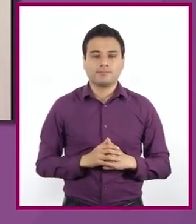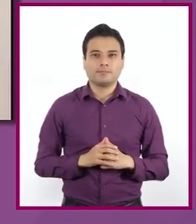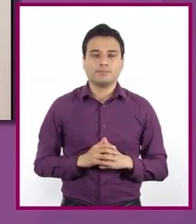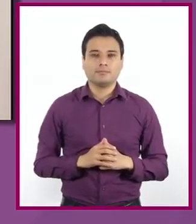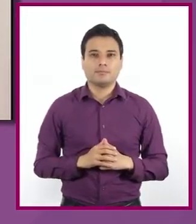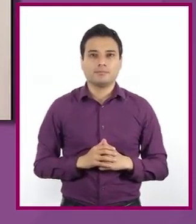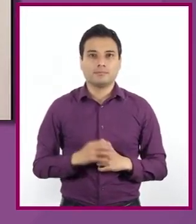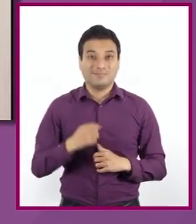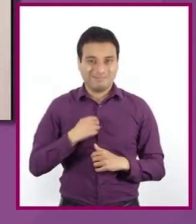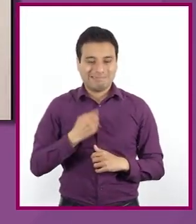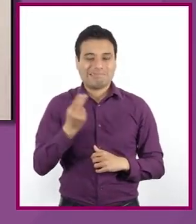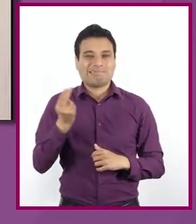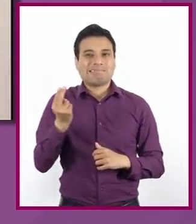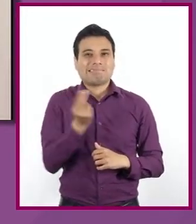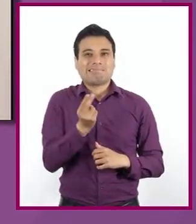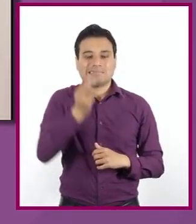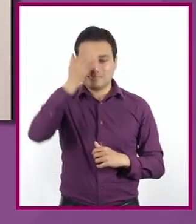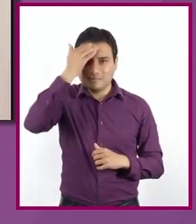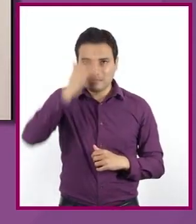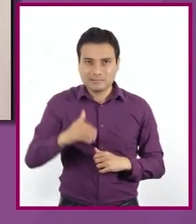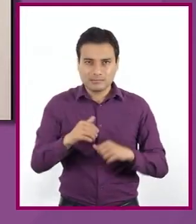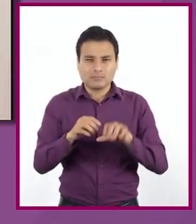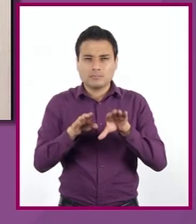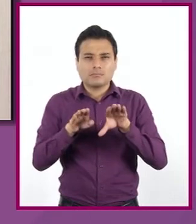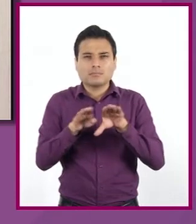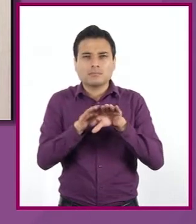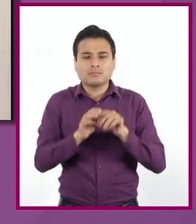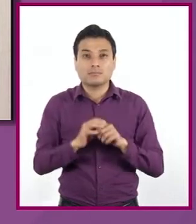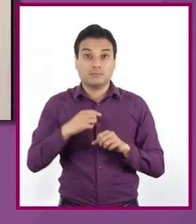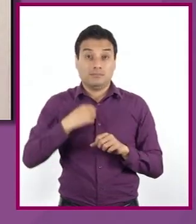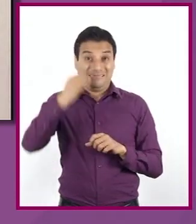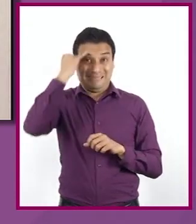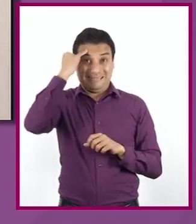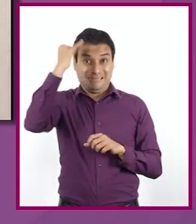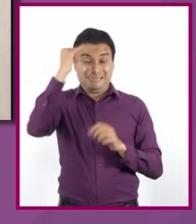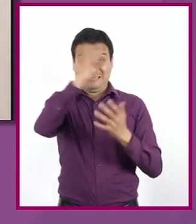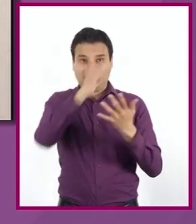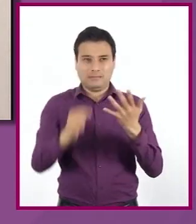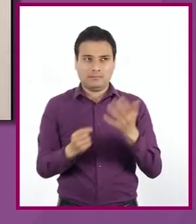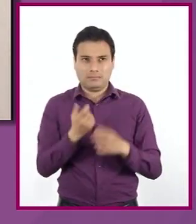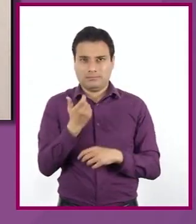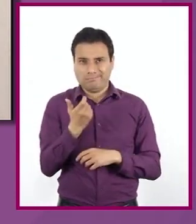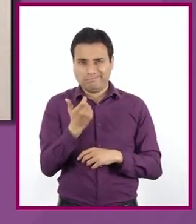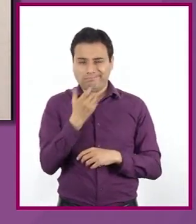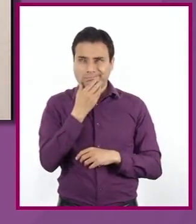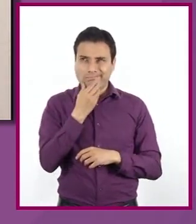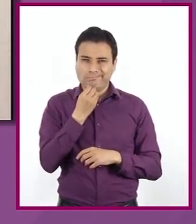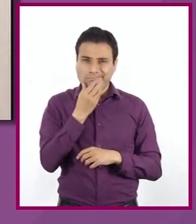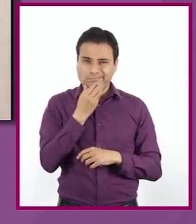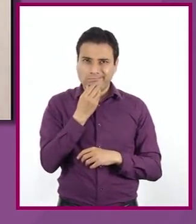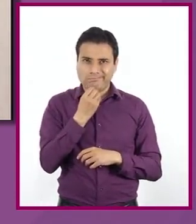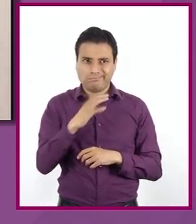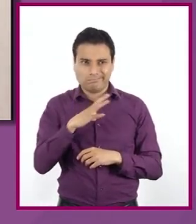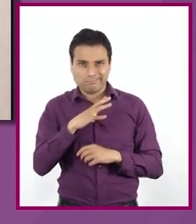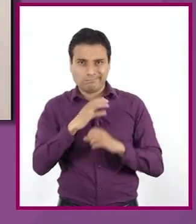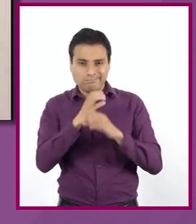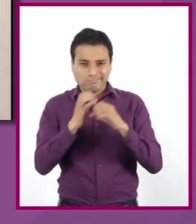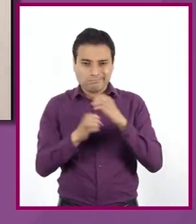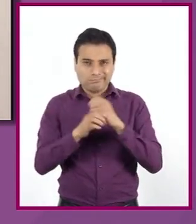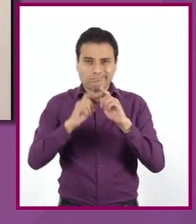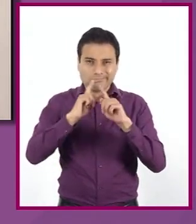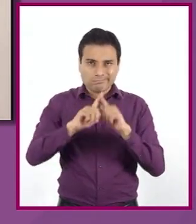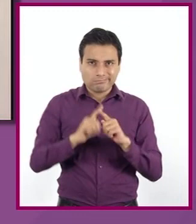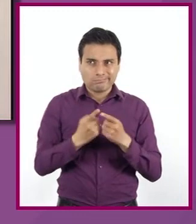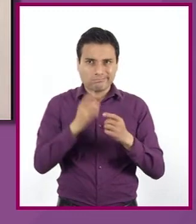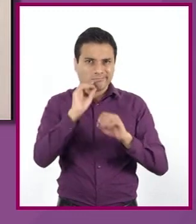Necesito saber cómo será posible hacer realidad mis ideas de acuerdo a mi presupuesto, condiciones técnicas y tiempo estimado para